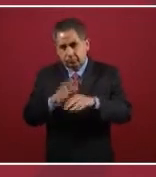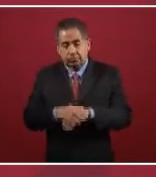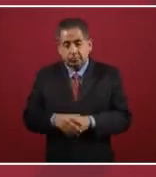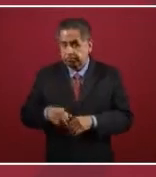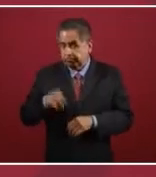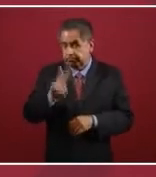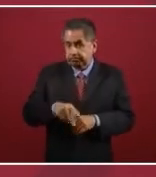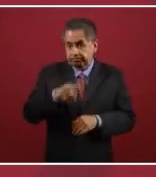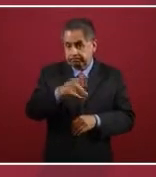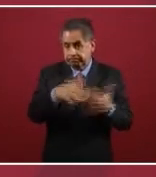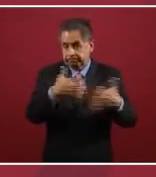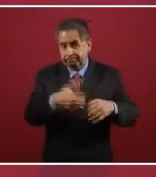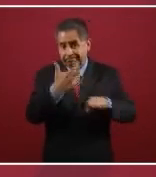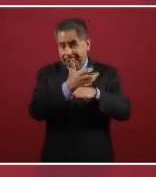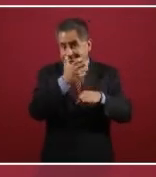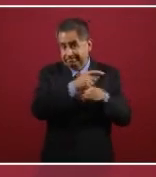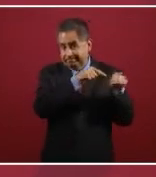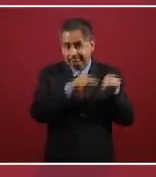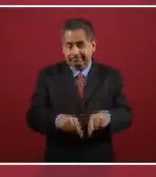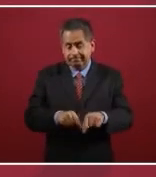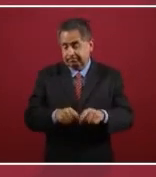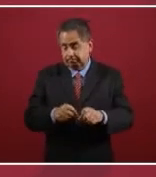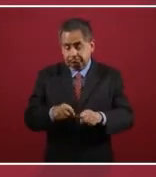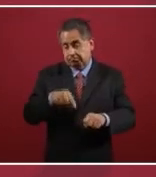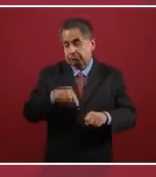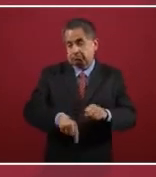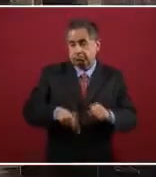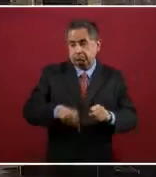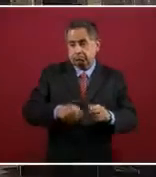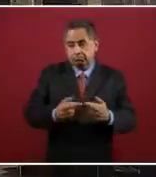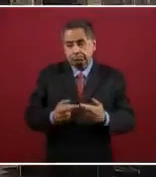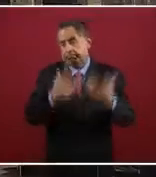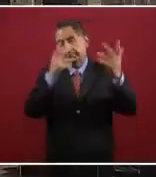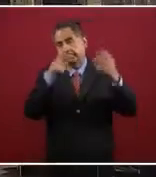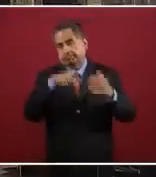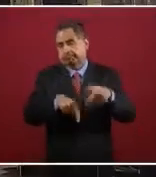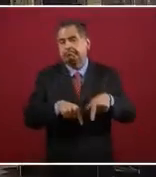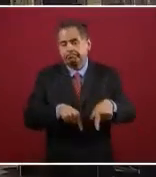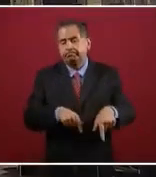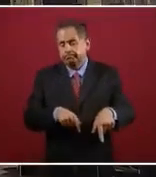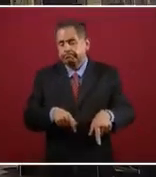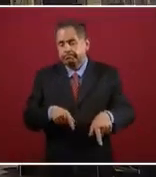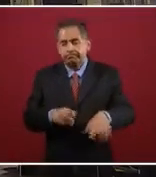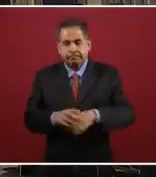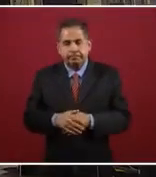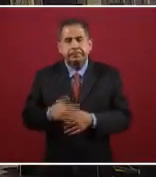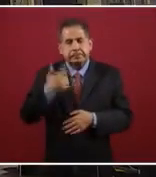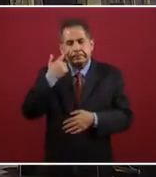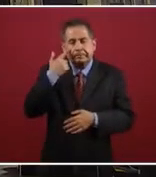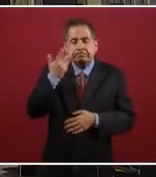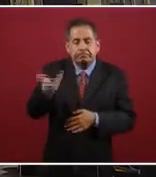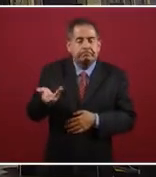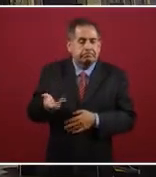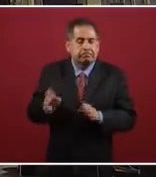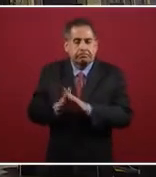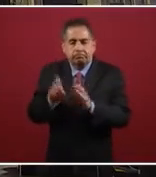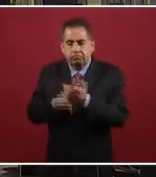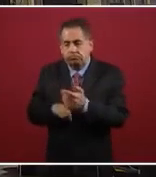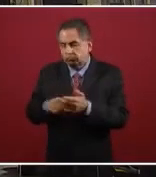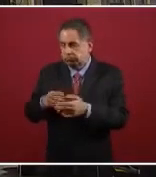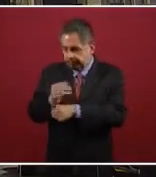empresa estadounidense es empresa petrolera vamos a ver cómo está la